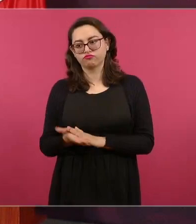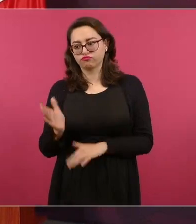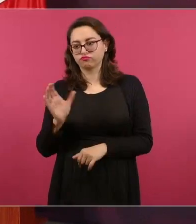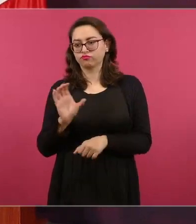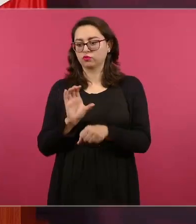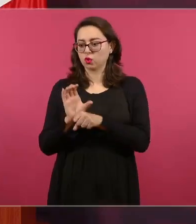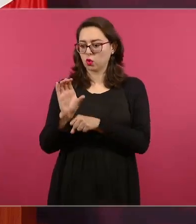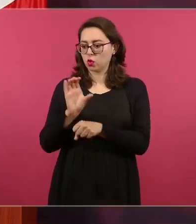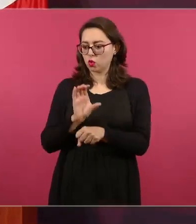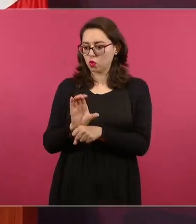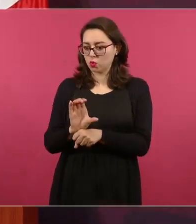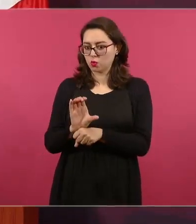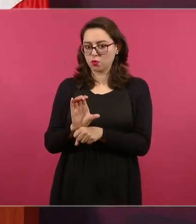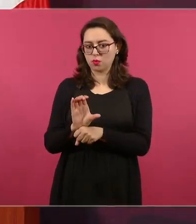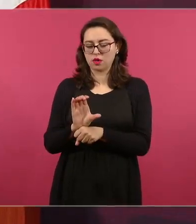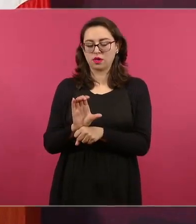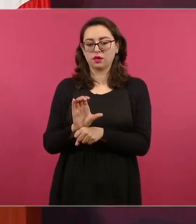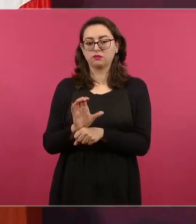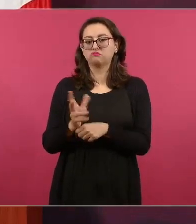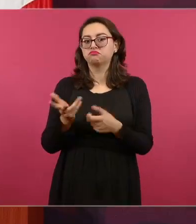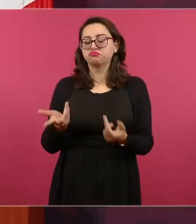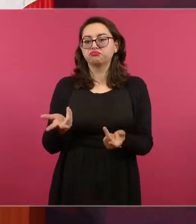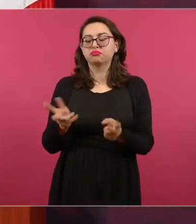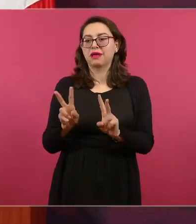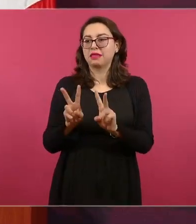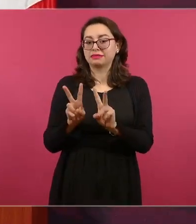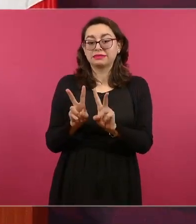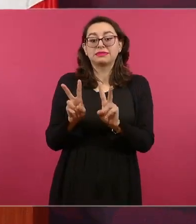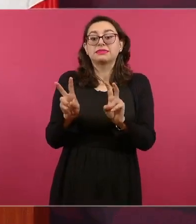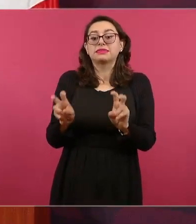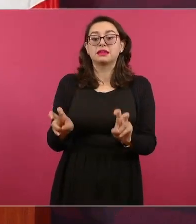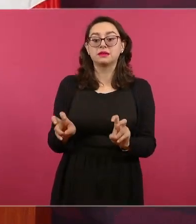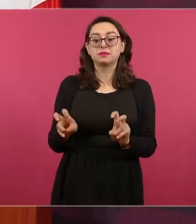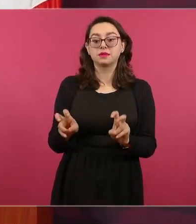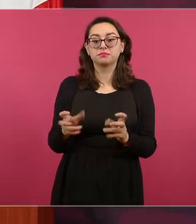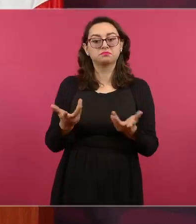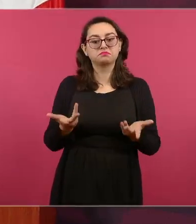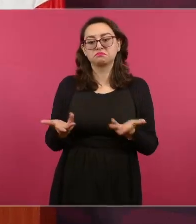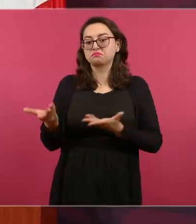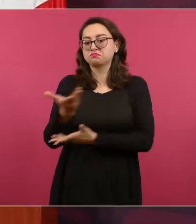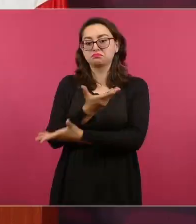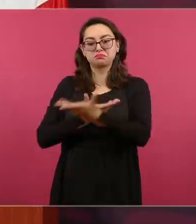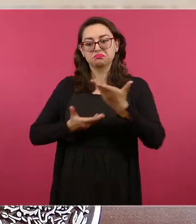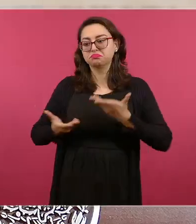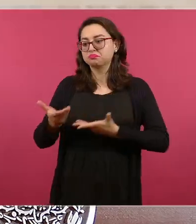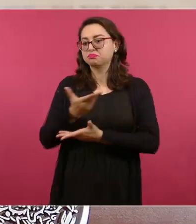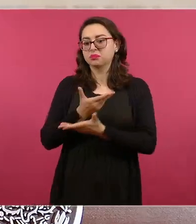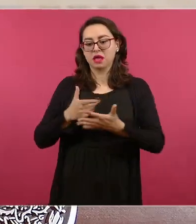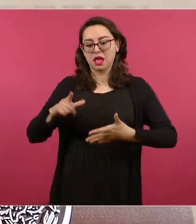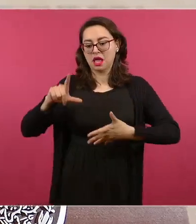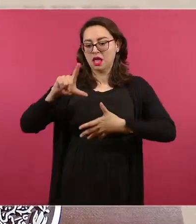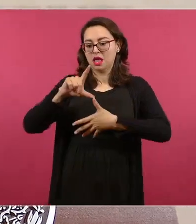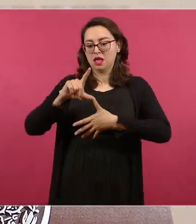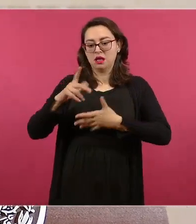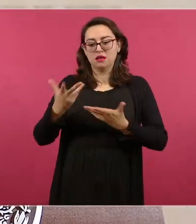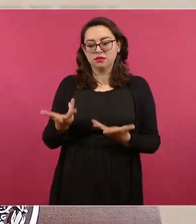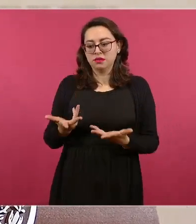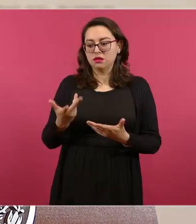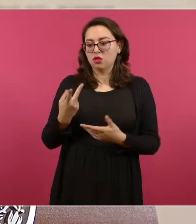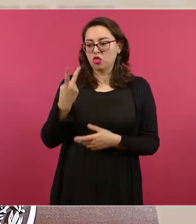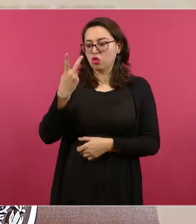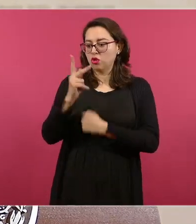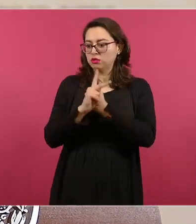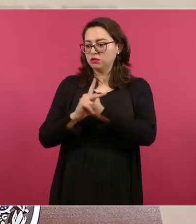Cali. El tema, pues, es cooperación para el desarrollo entre los dos países